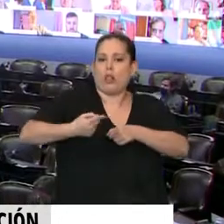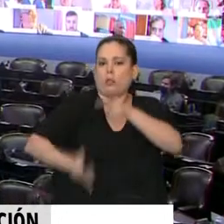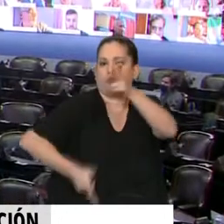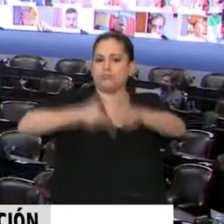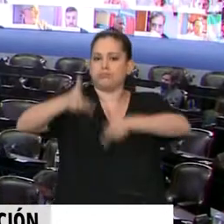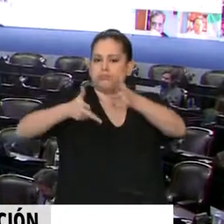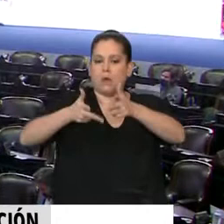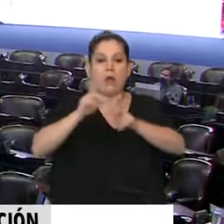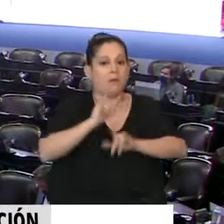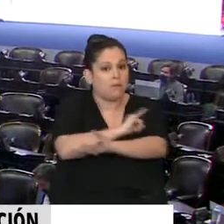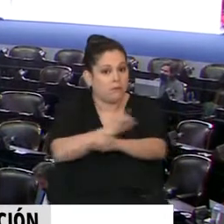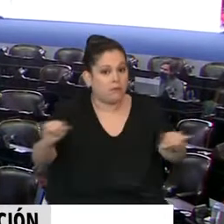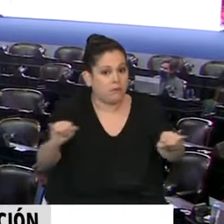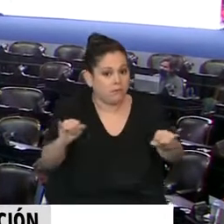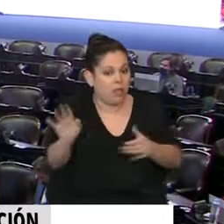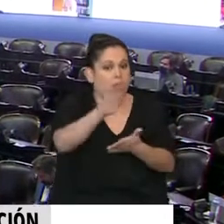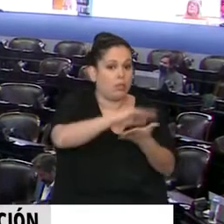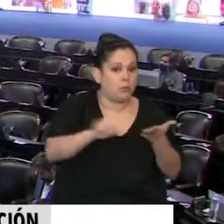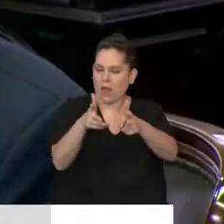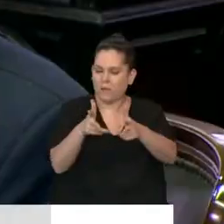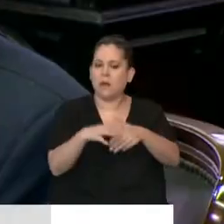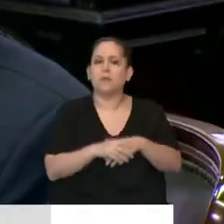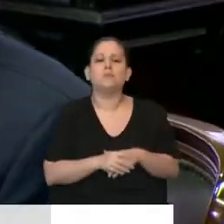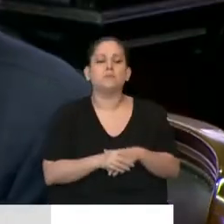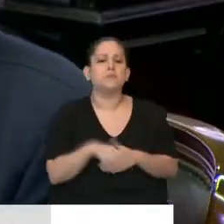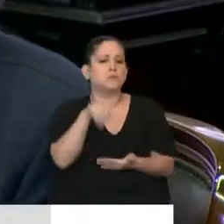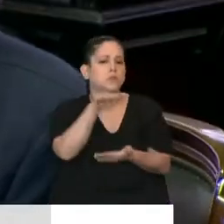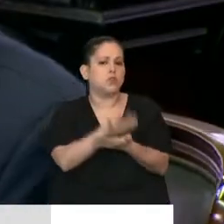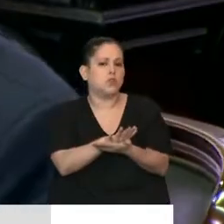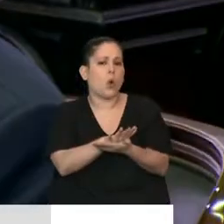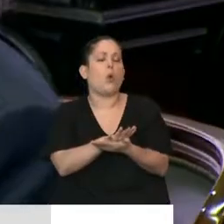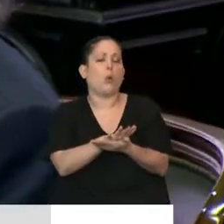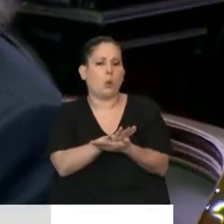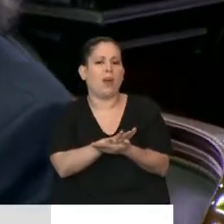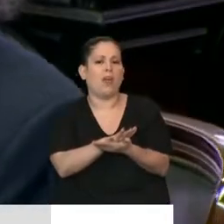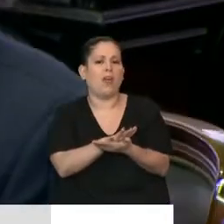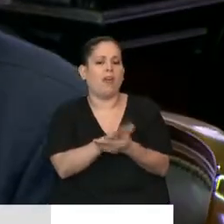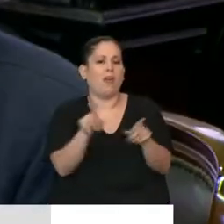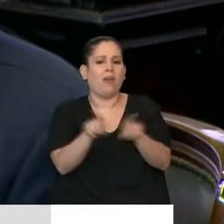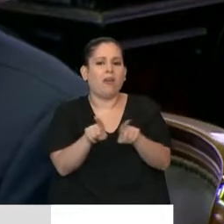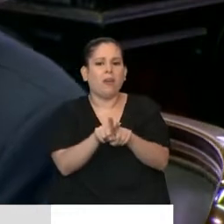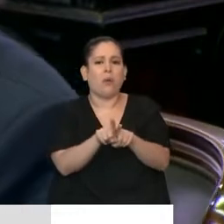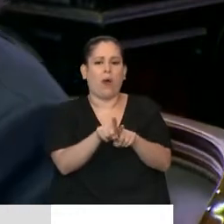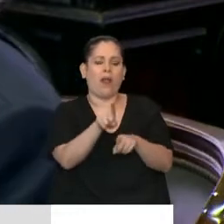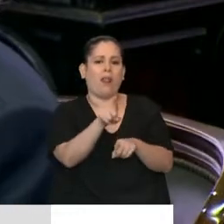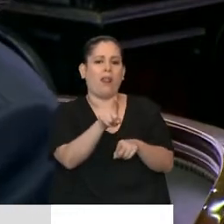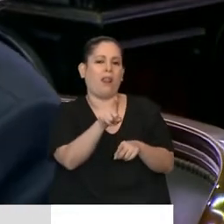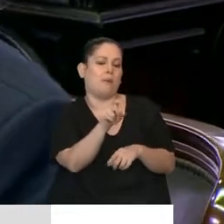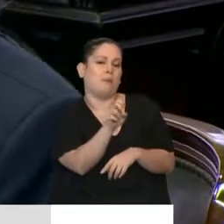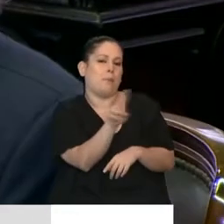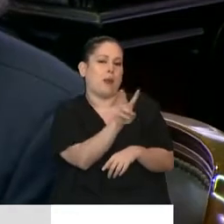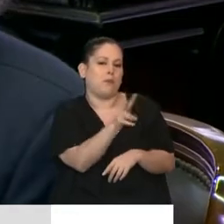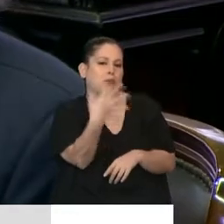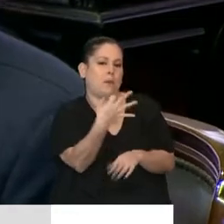proyectos que regulan el trabajo de distancia la donación de plasma sanguíneo de pacientes recuperados de coronavirus y la iniciativa de economía